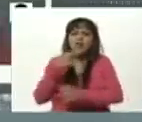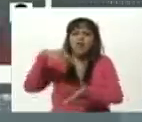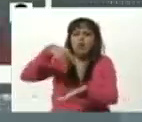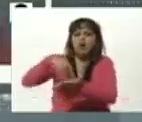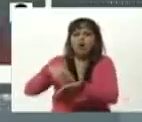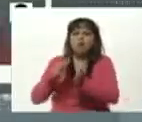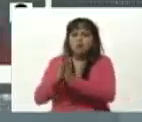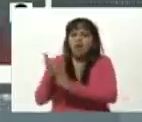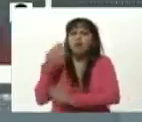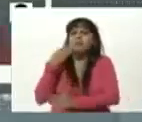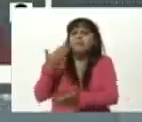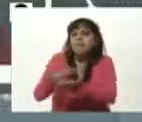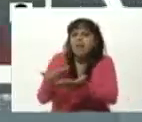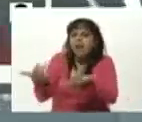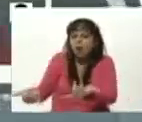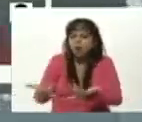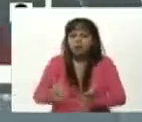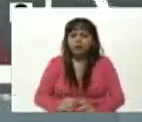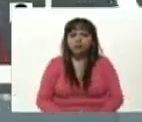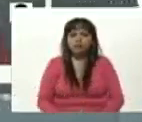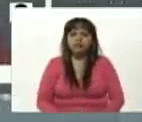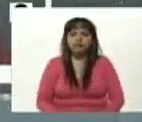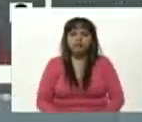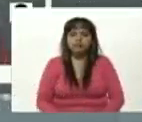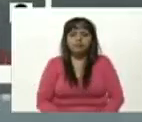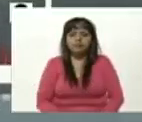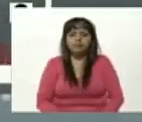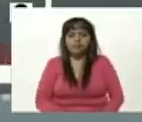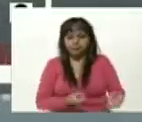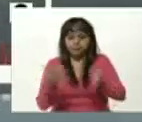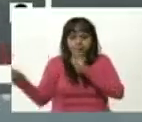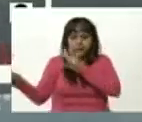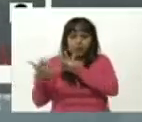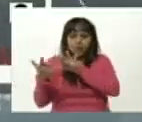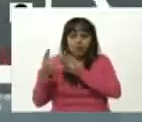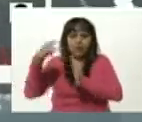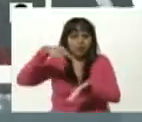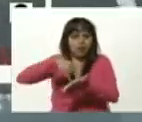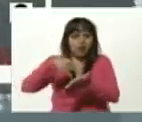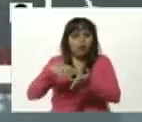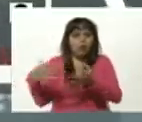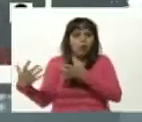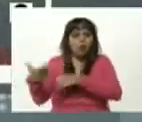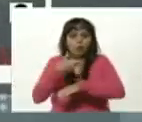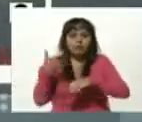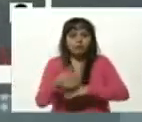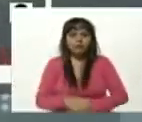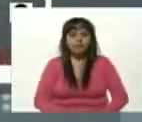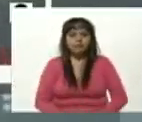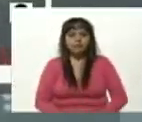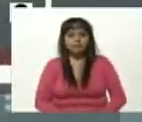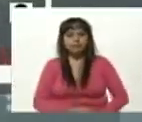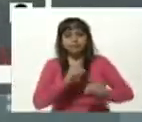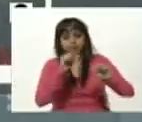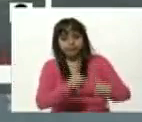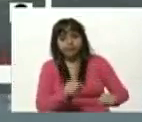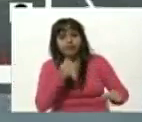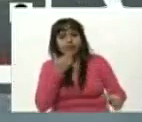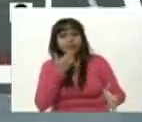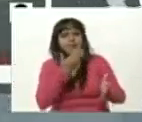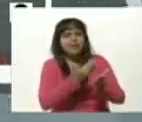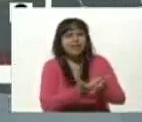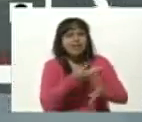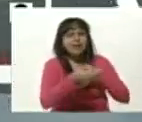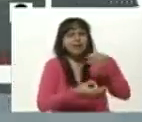momento, pues. Pide ahora o calla para siempre. ¡Adelante, Lacaba! Presidente, fíjese, para simplemente para darle